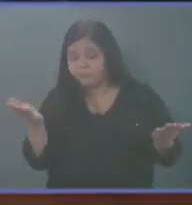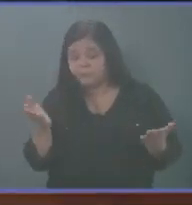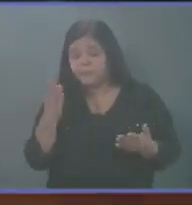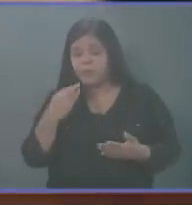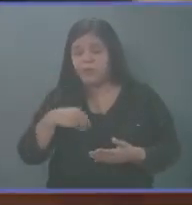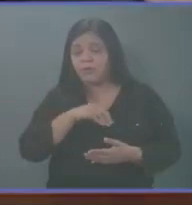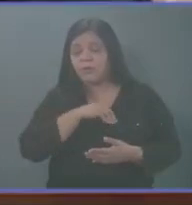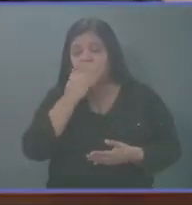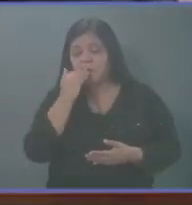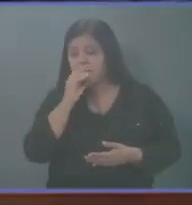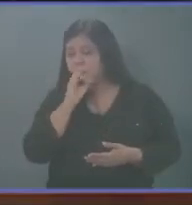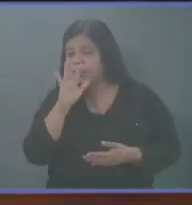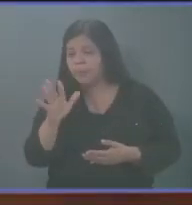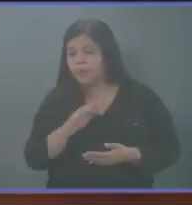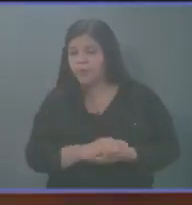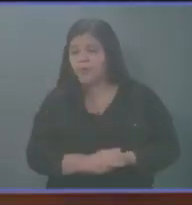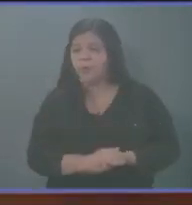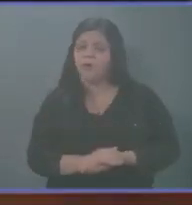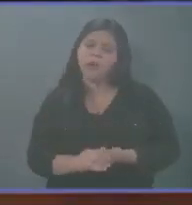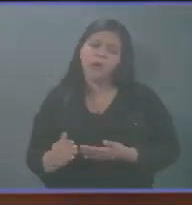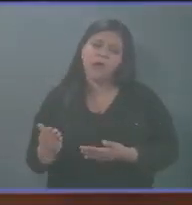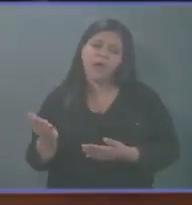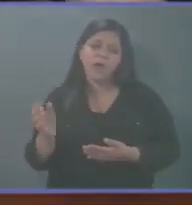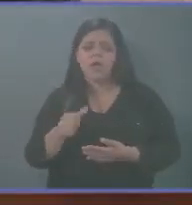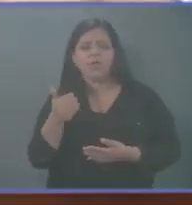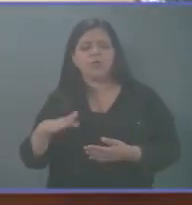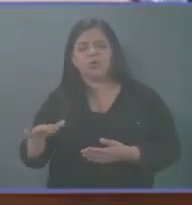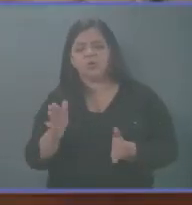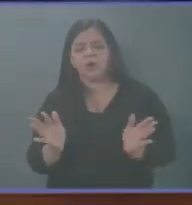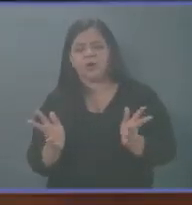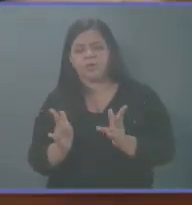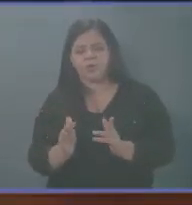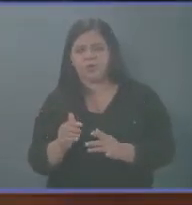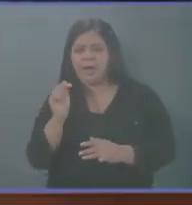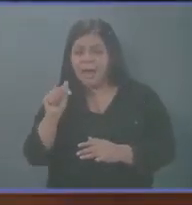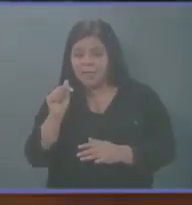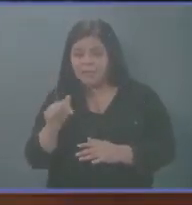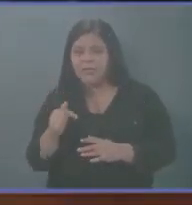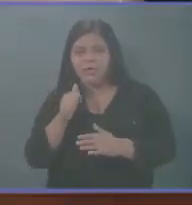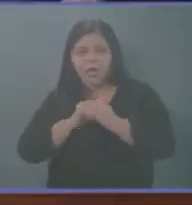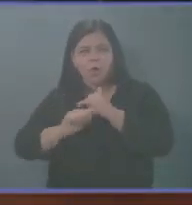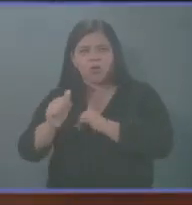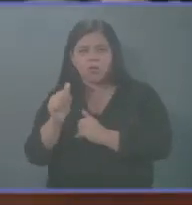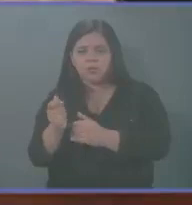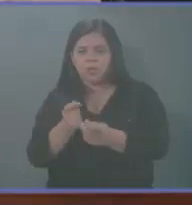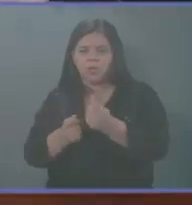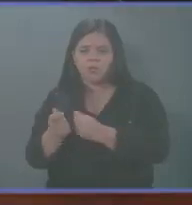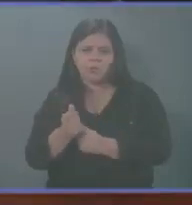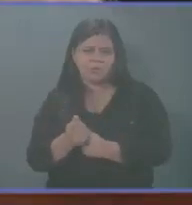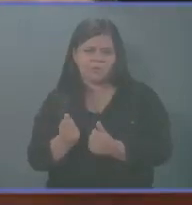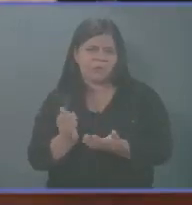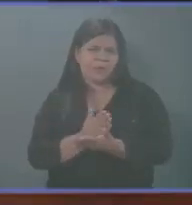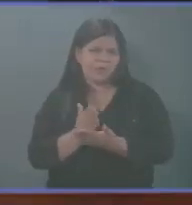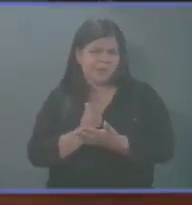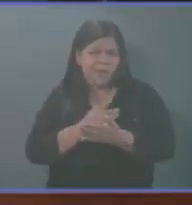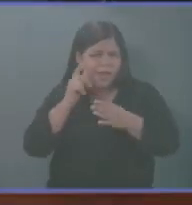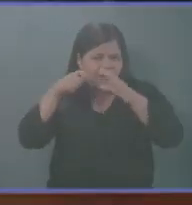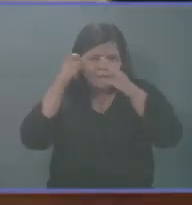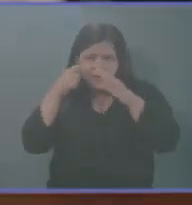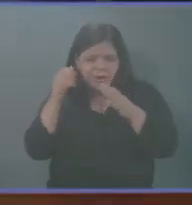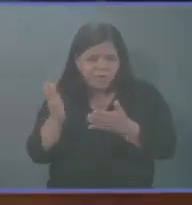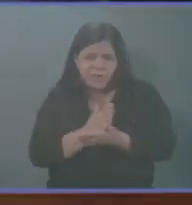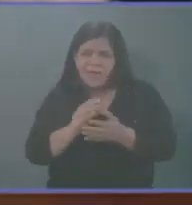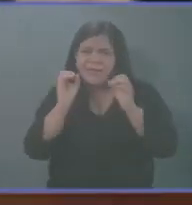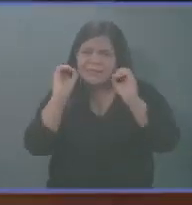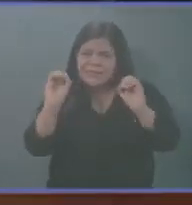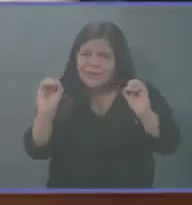doctor Quijano le dijo que se reunieran aparte. Y ahí fue la gran tranza. Pero de eso no hay ninguna grabación,